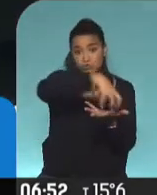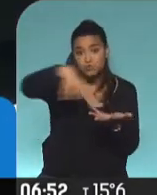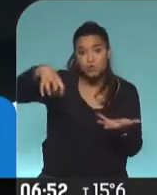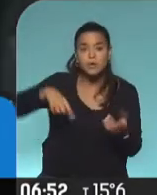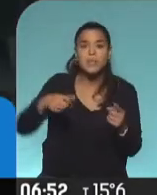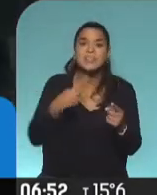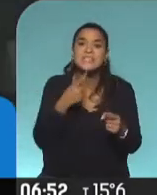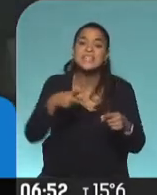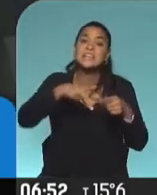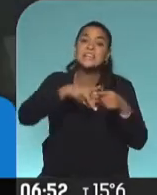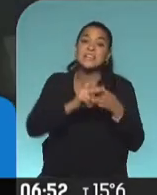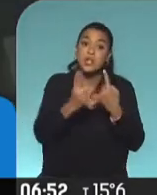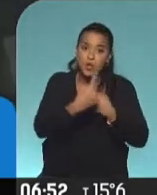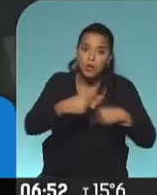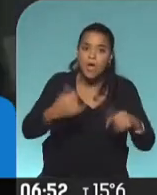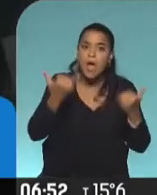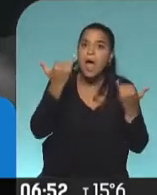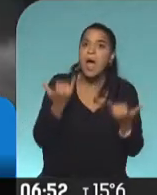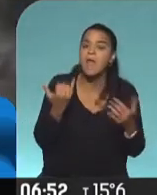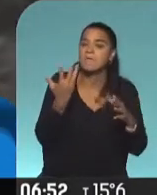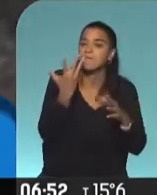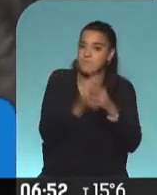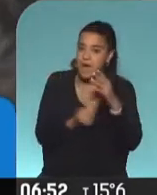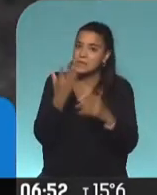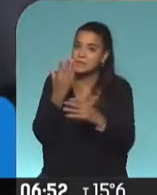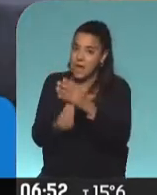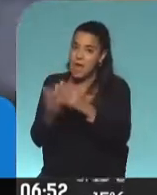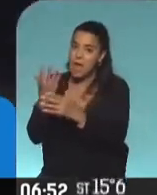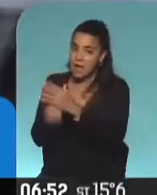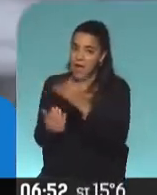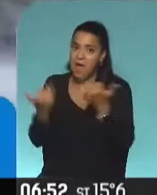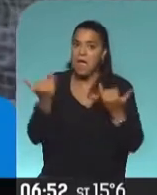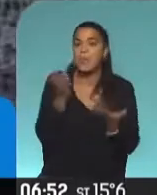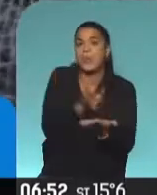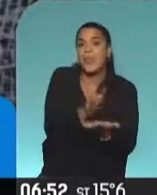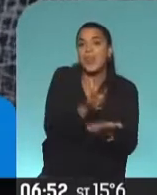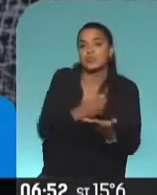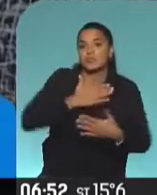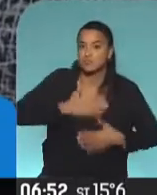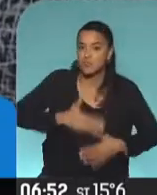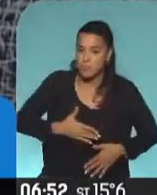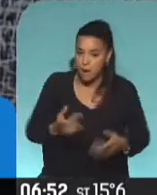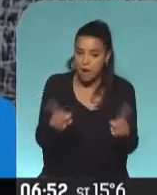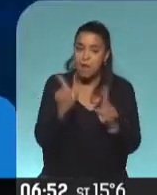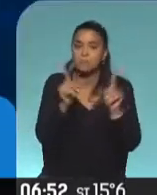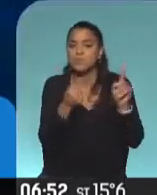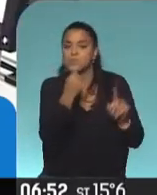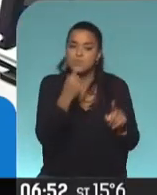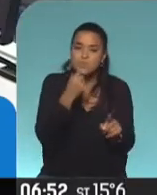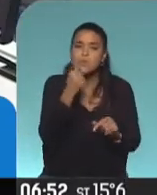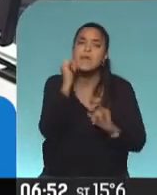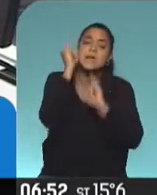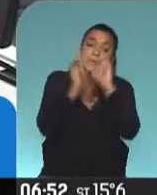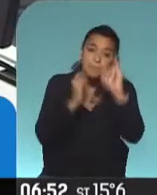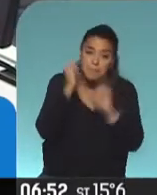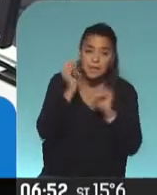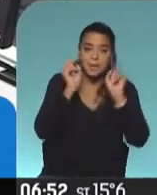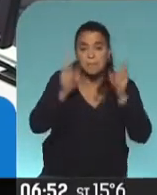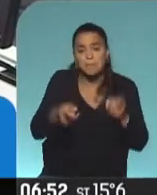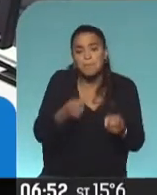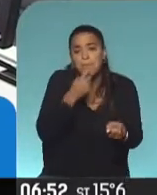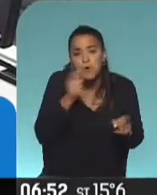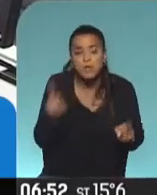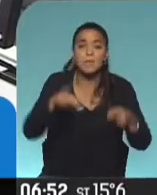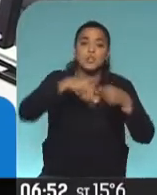que la tecnología presenta múltiples afectaciones para el ejercicio de derechos humanos. Entre los cuestionamientos se explicaron que, por ejemplo,